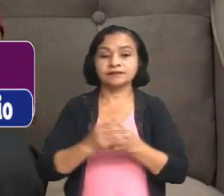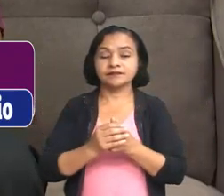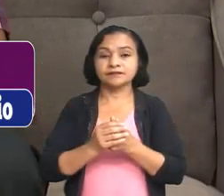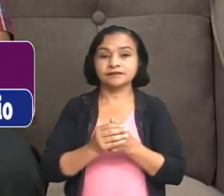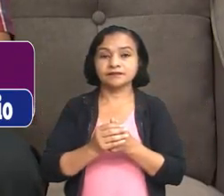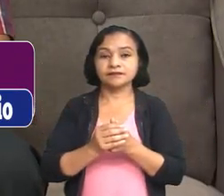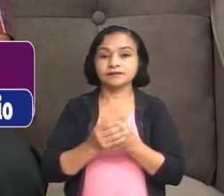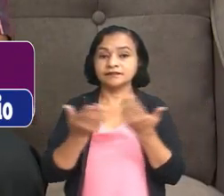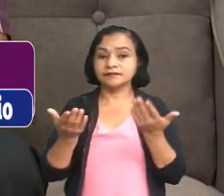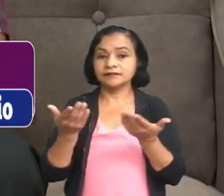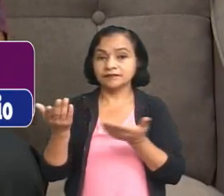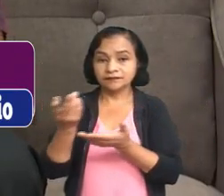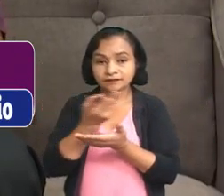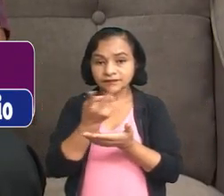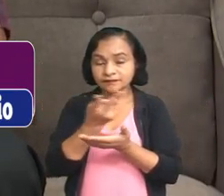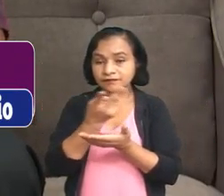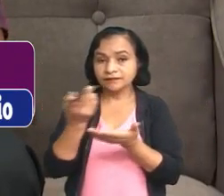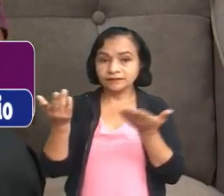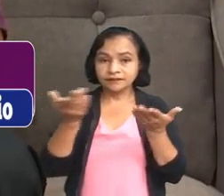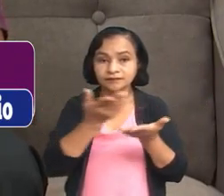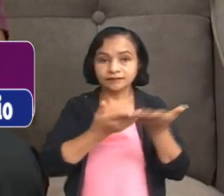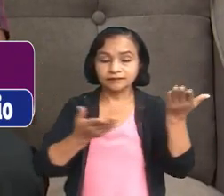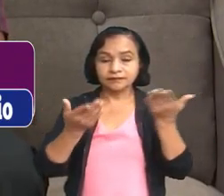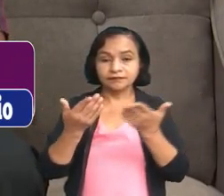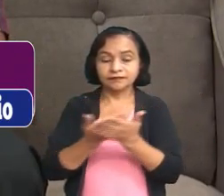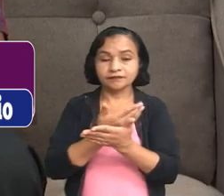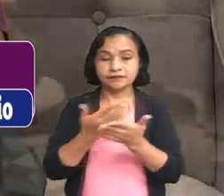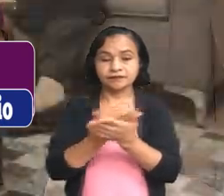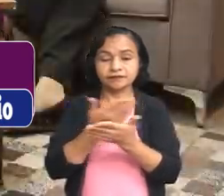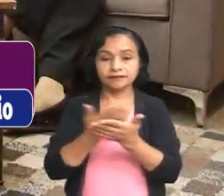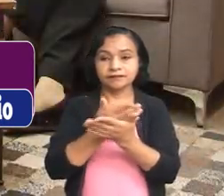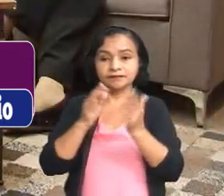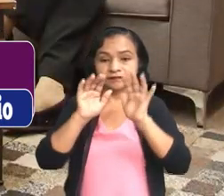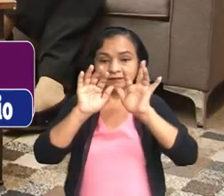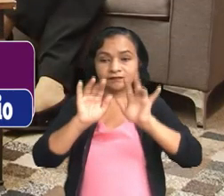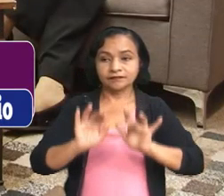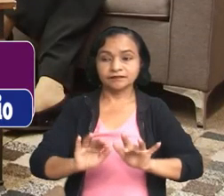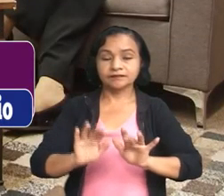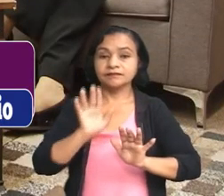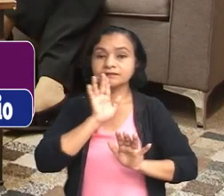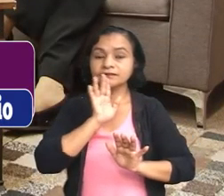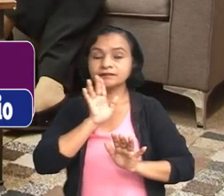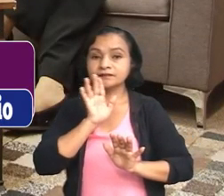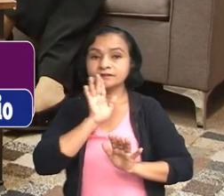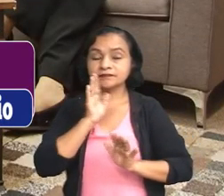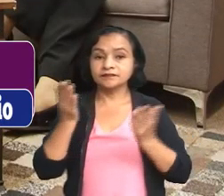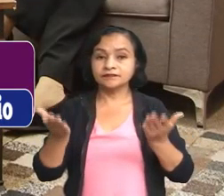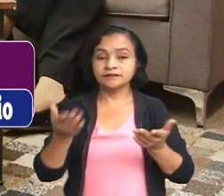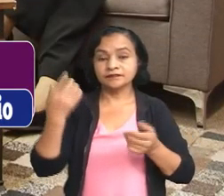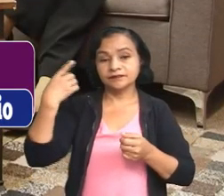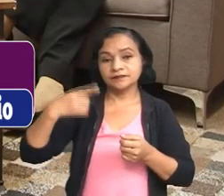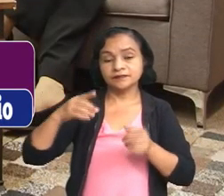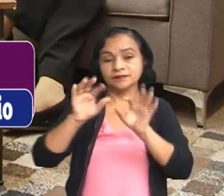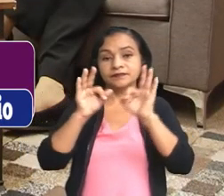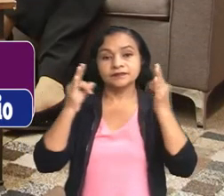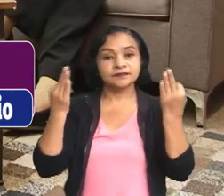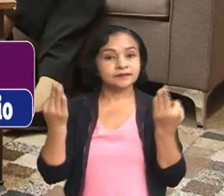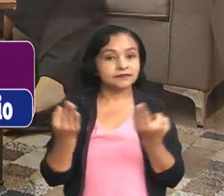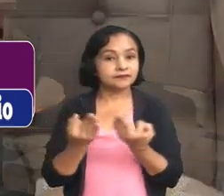y aprovechando la compañía de ustedes dos, el uso de las nuevas tecnologías, porque cuando hablamos de ello, en cuanto a restitución de la familia,